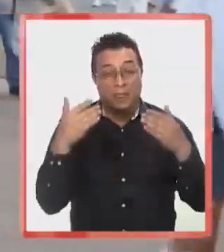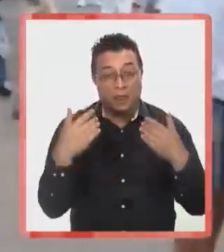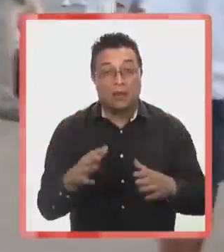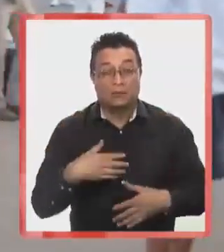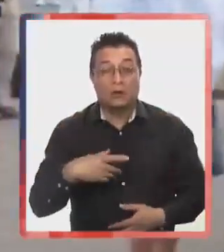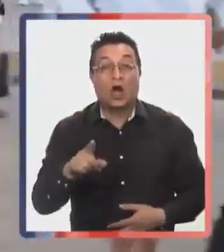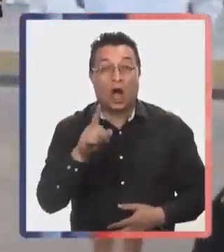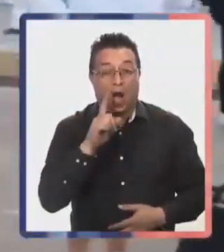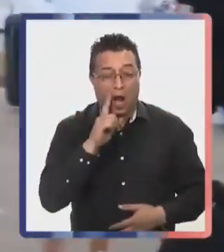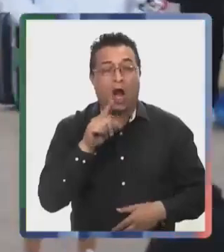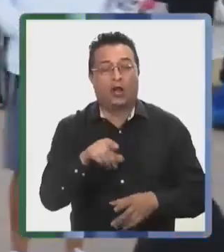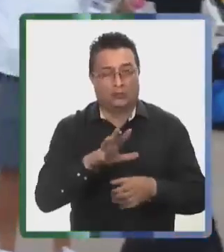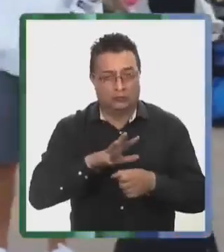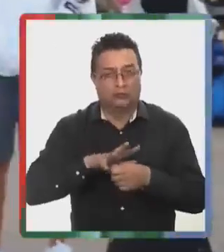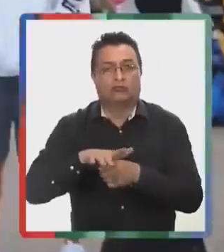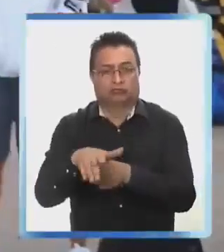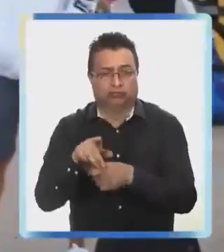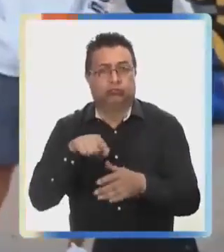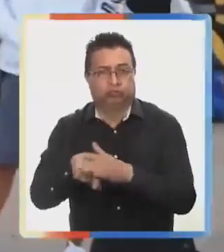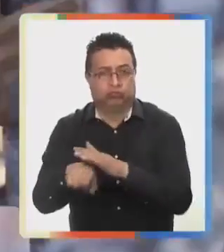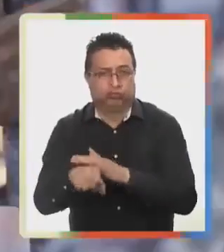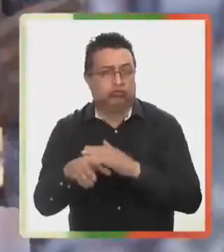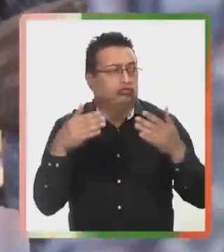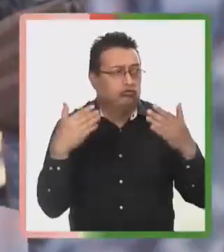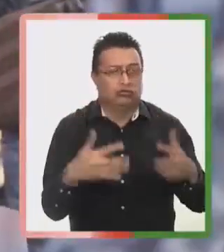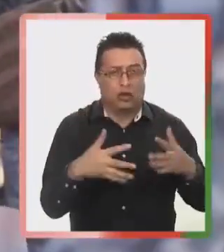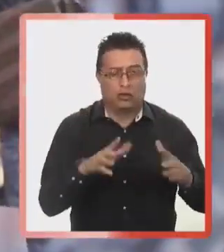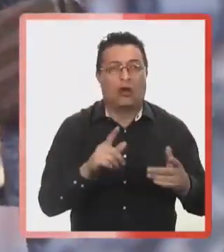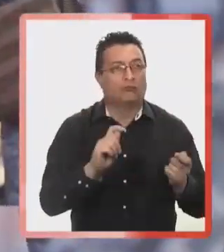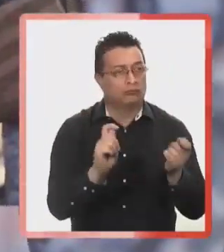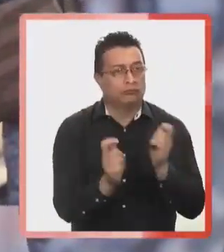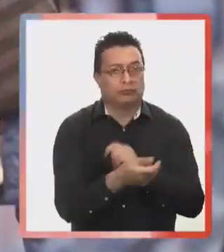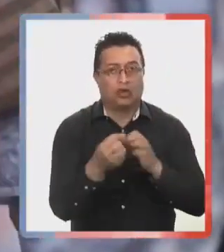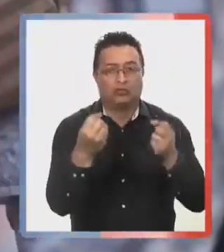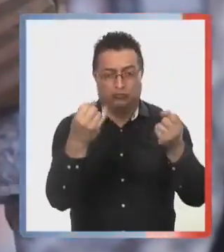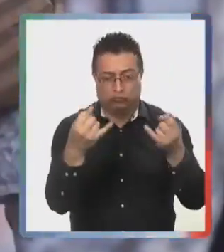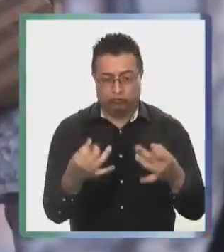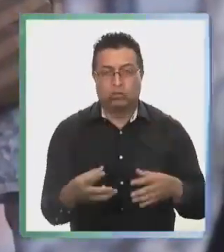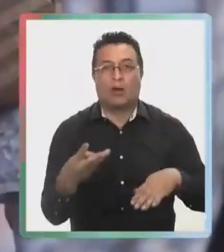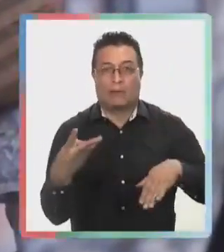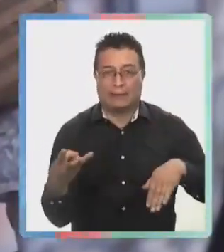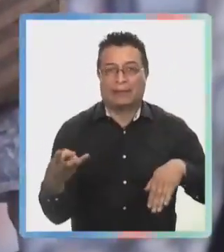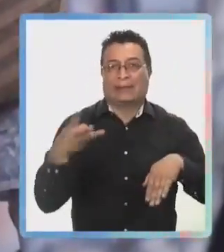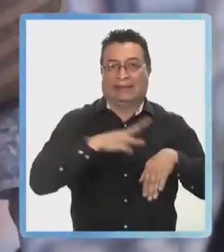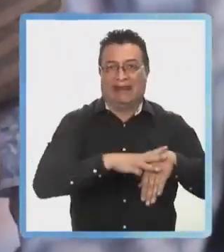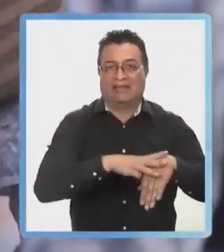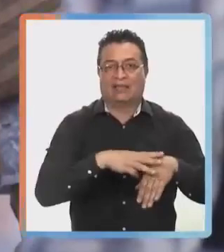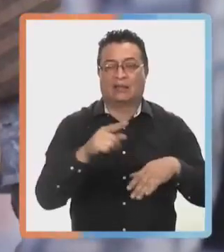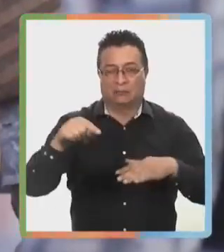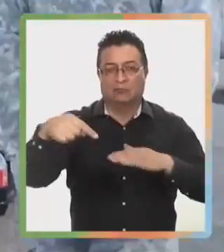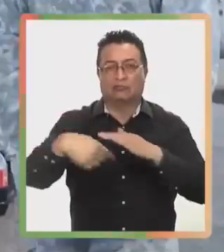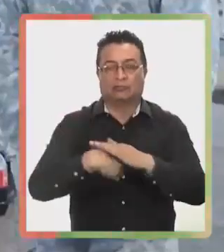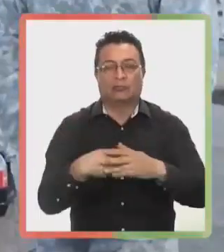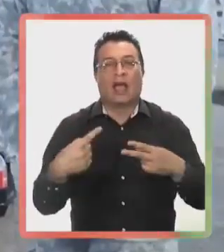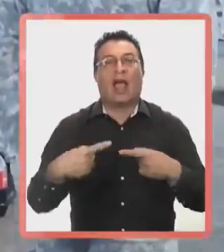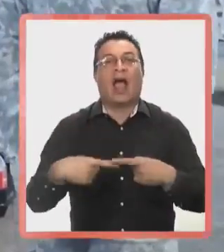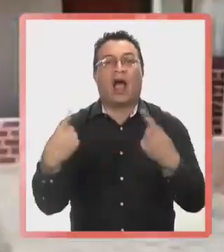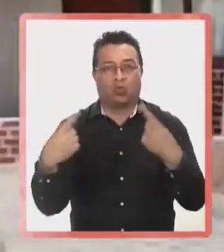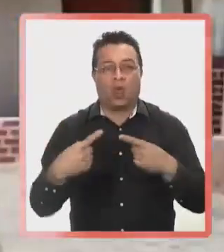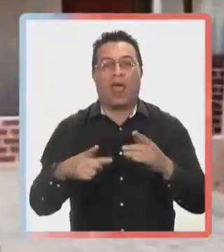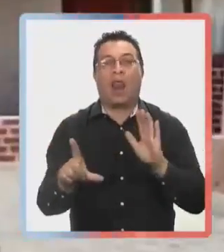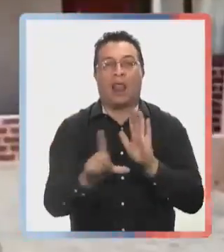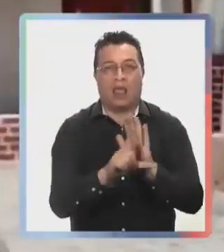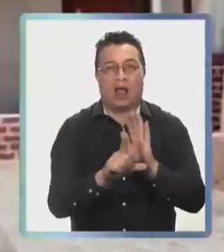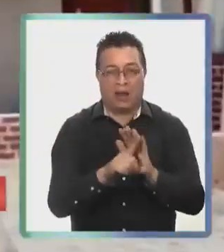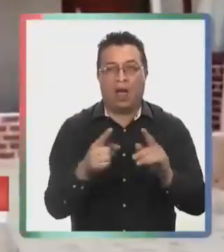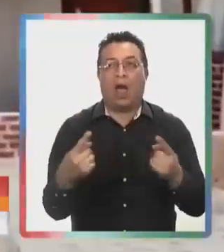Creo que ha tenido un impacto que lo podríamos decir en números, se ha triplicado el ingreso por la aduana en